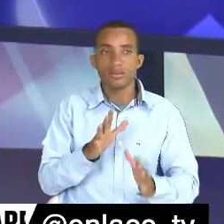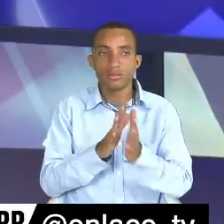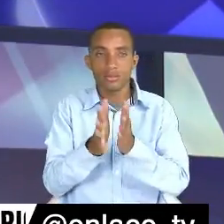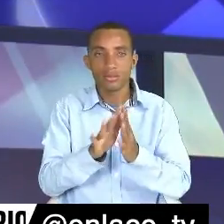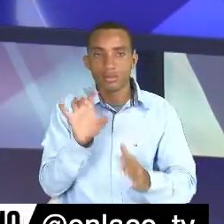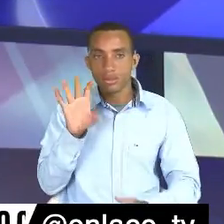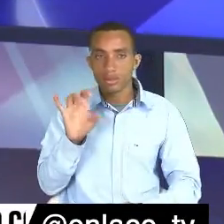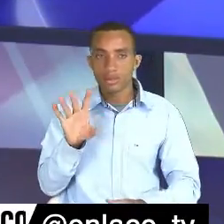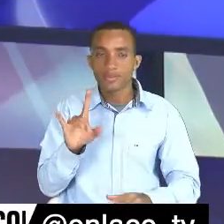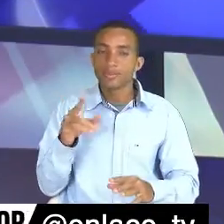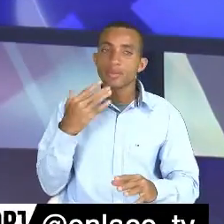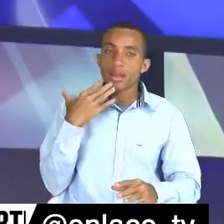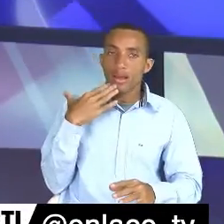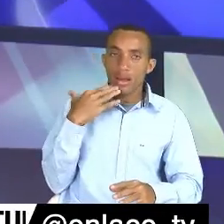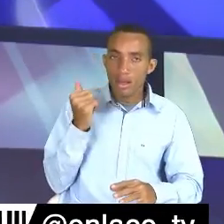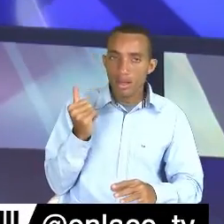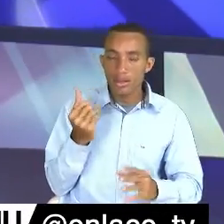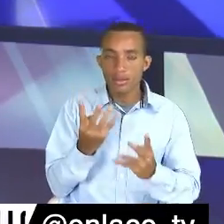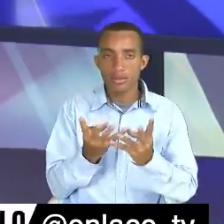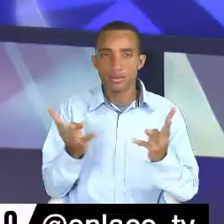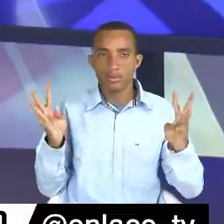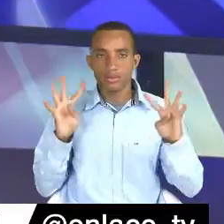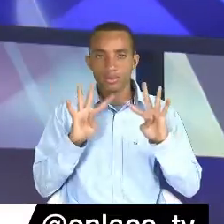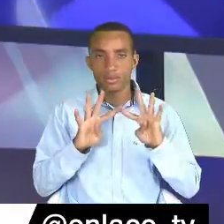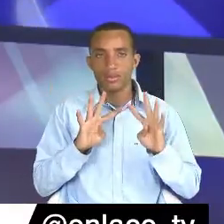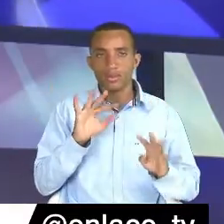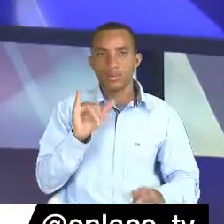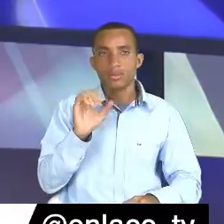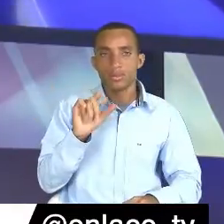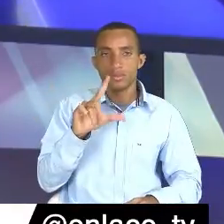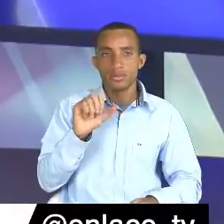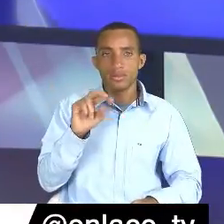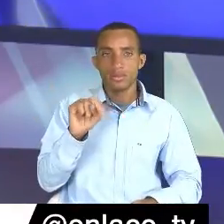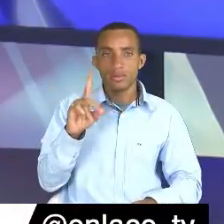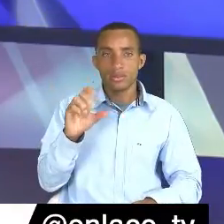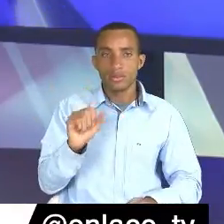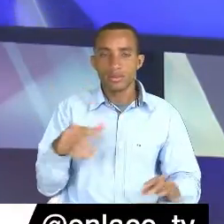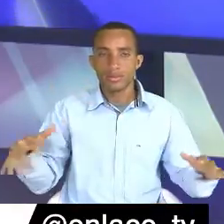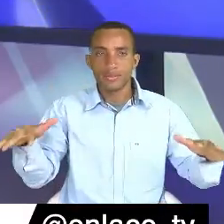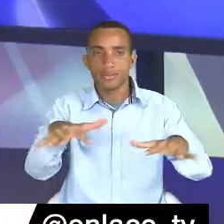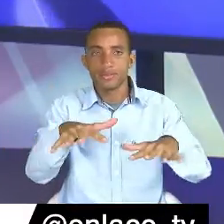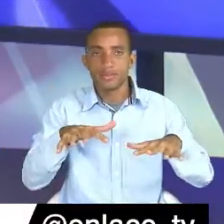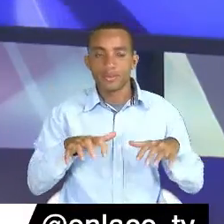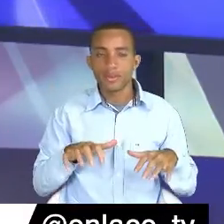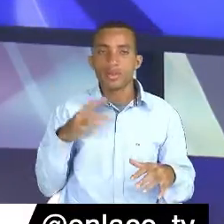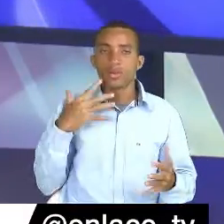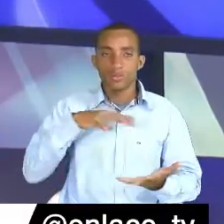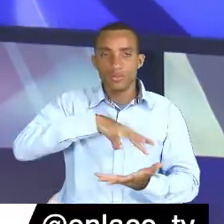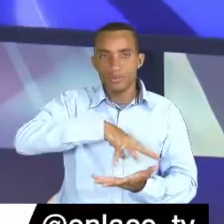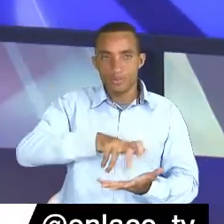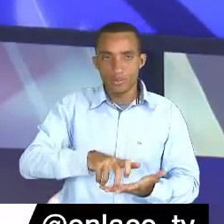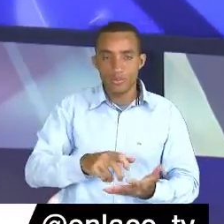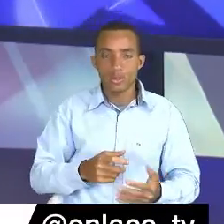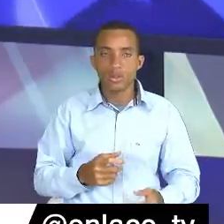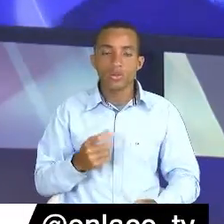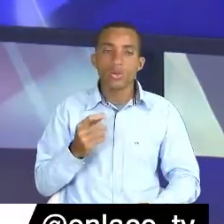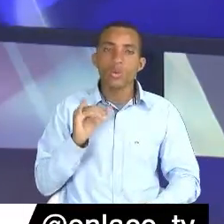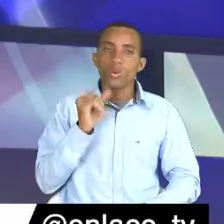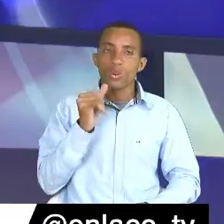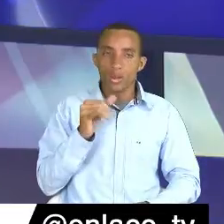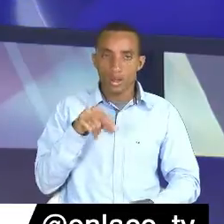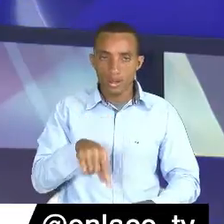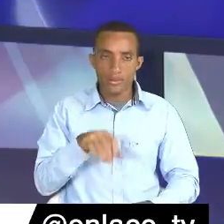diputada Yolanda Vargas, quien nos presenta las conclusiones de la sesión descentralizada de la Asamblea de Santander cumplida este jueves aquí en